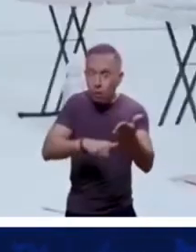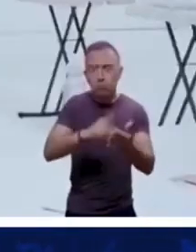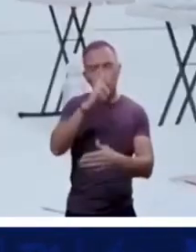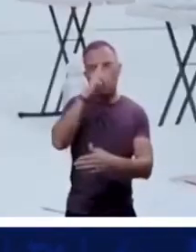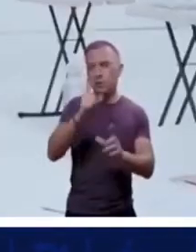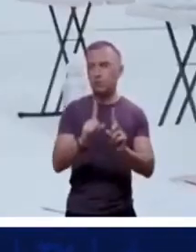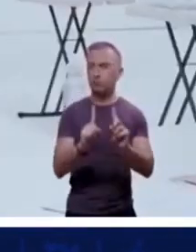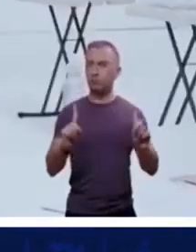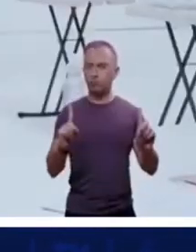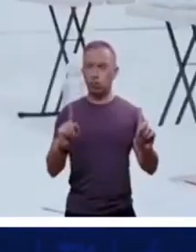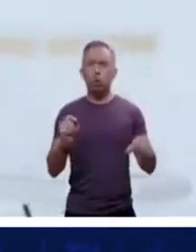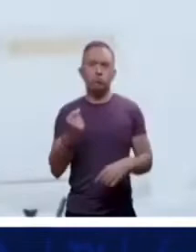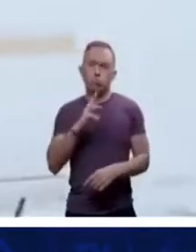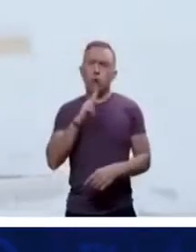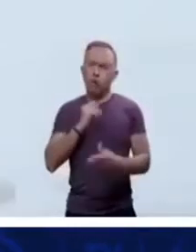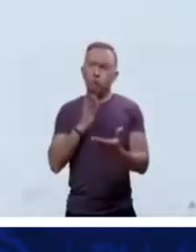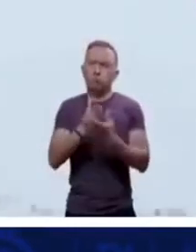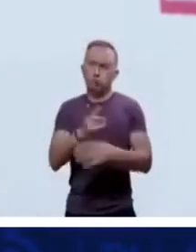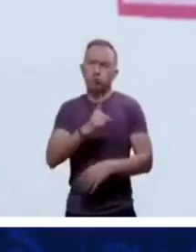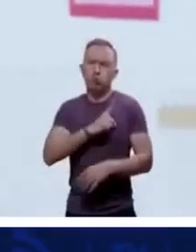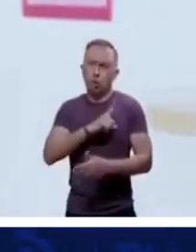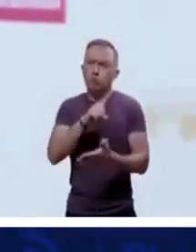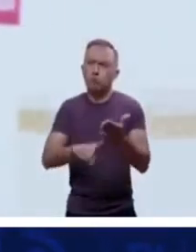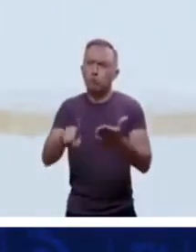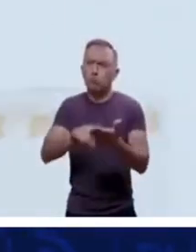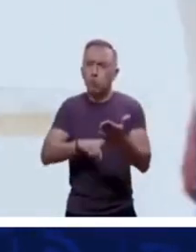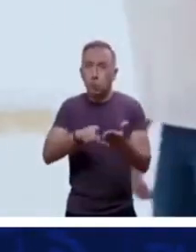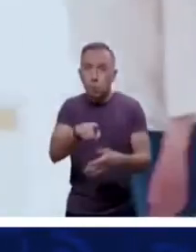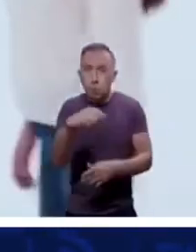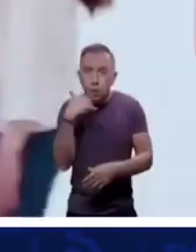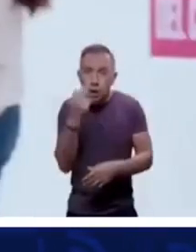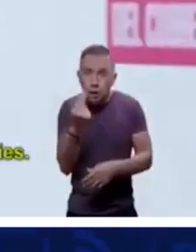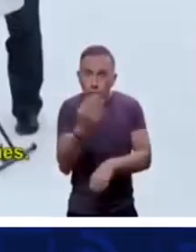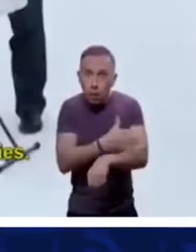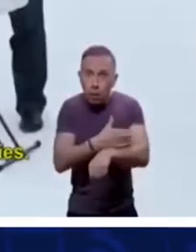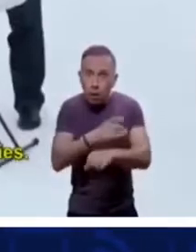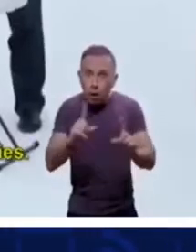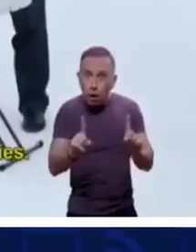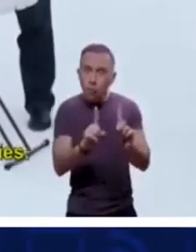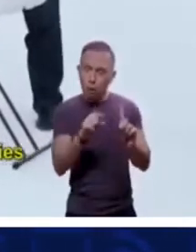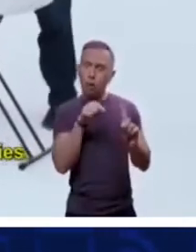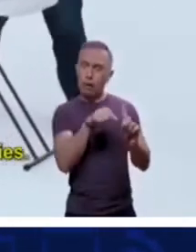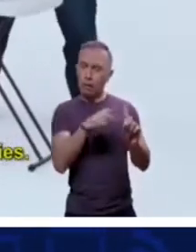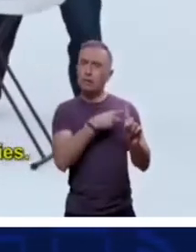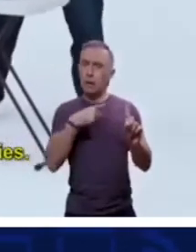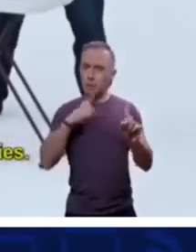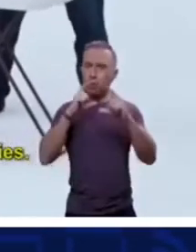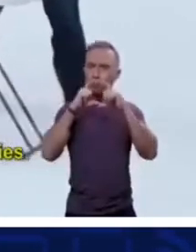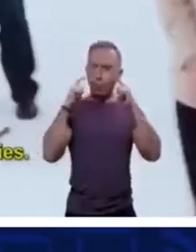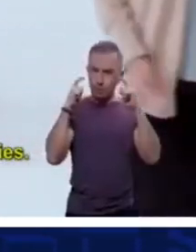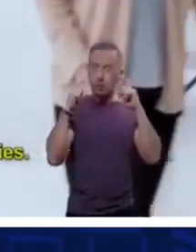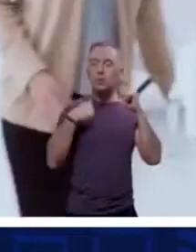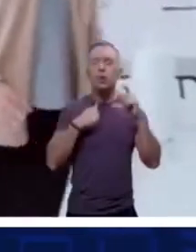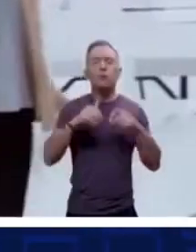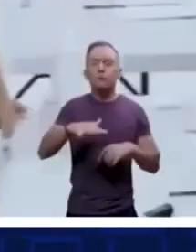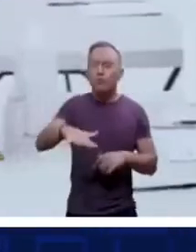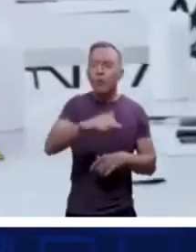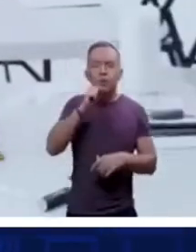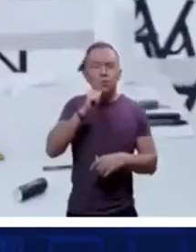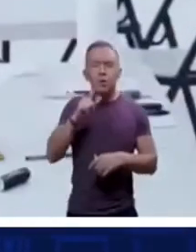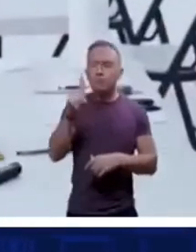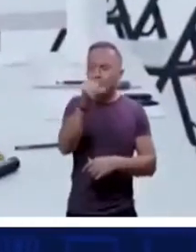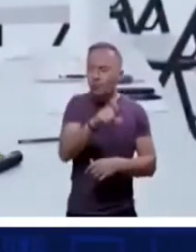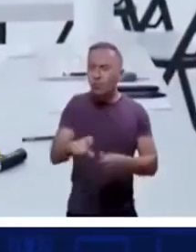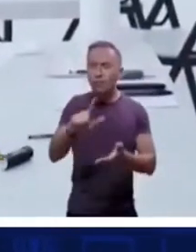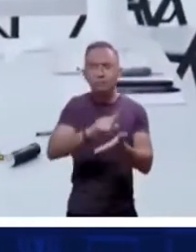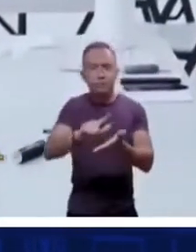muy calurosos por ejemplo en la zona costa de guerrero y pues no tengo ataca no se va a derretir este este pero puedes